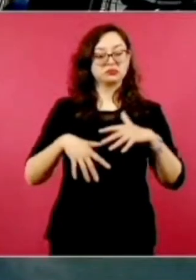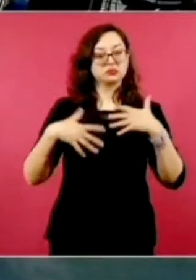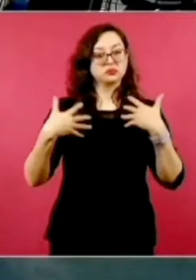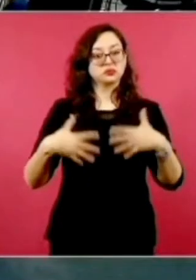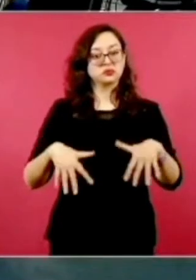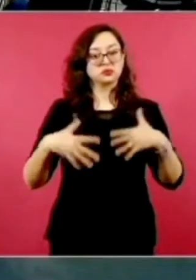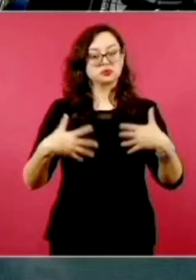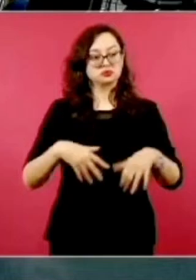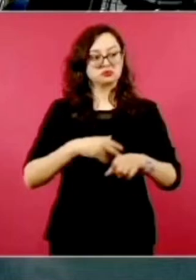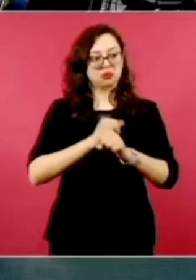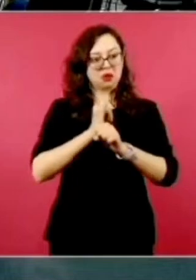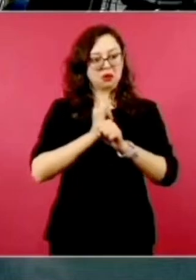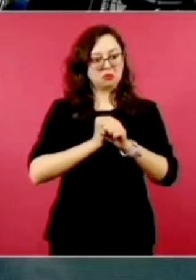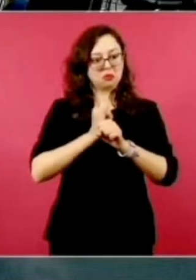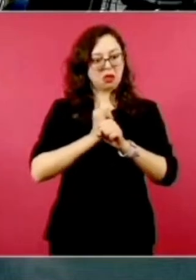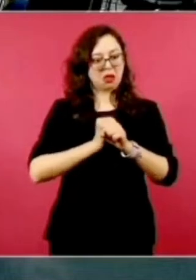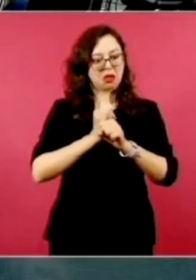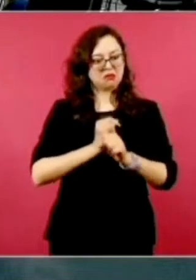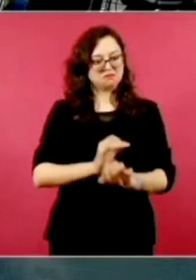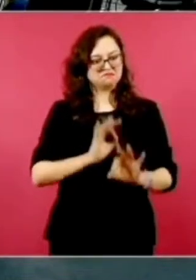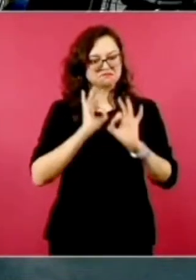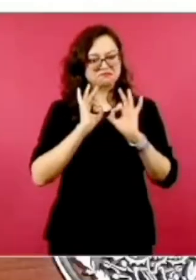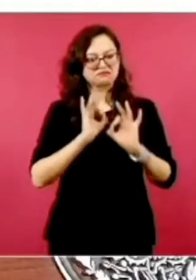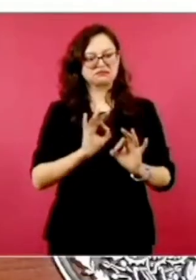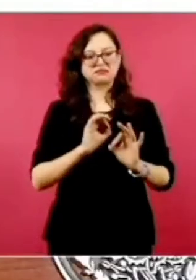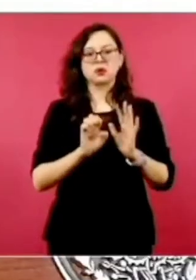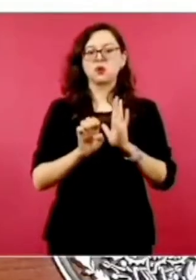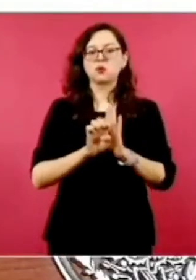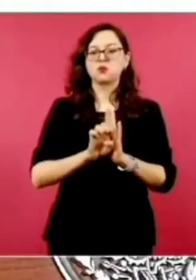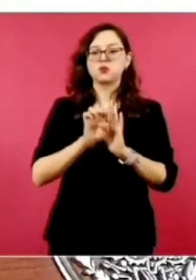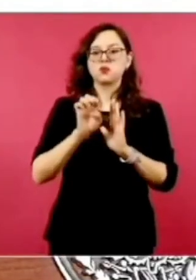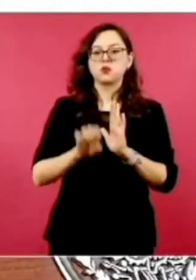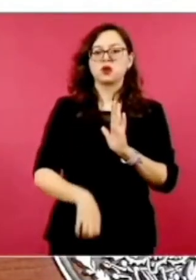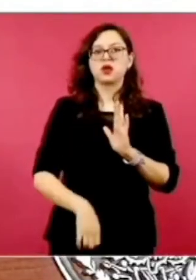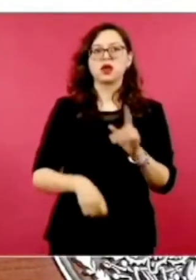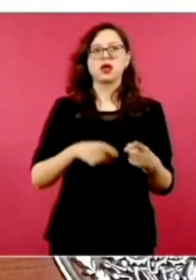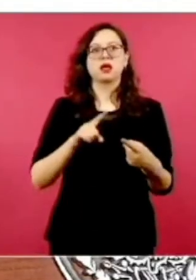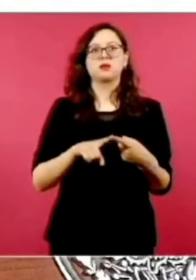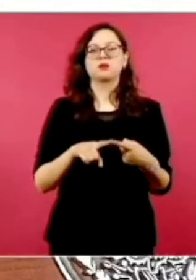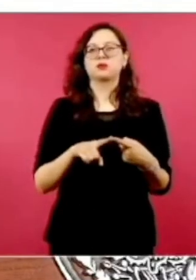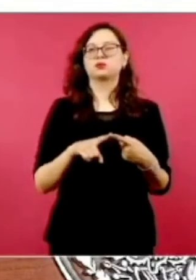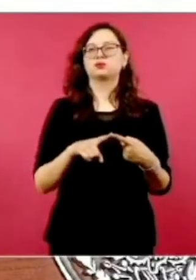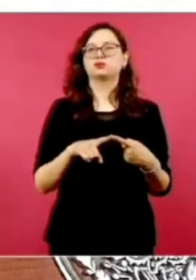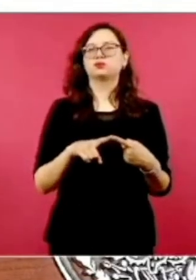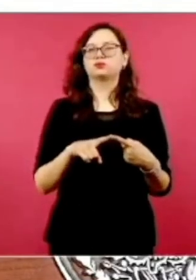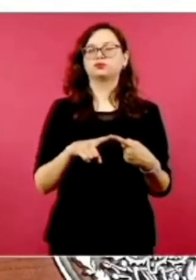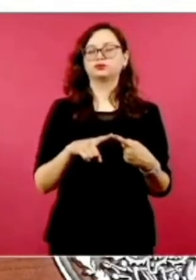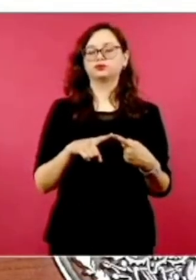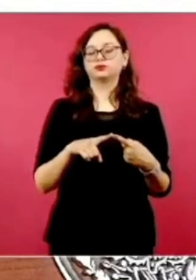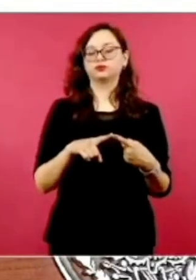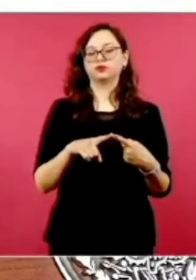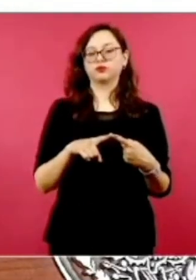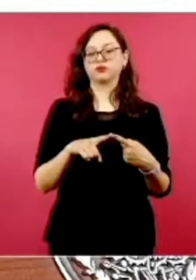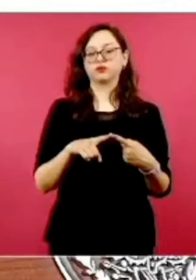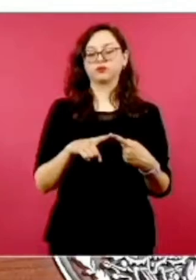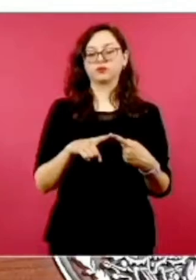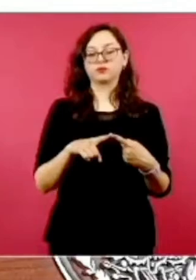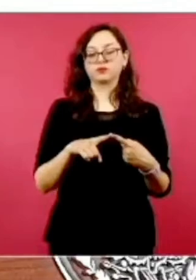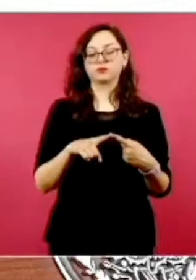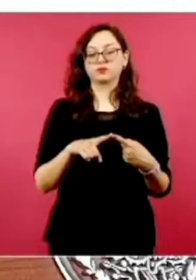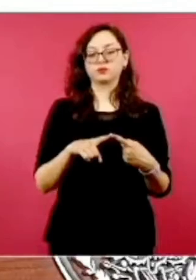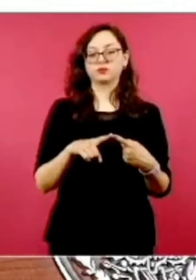Por ejemplo, fueron los que hicieron la investigación sobre los excesos de